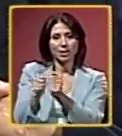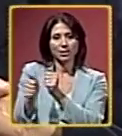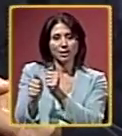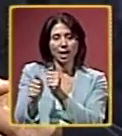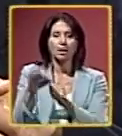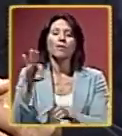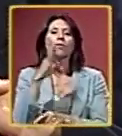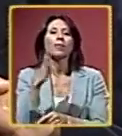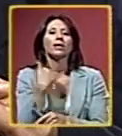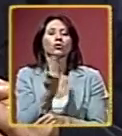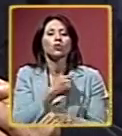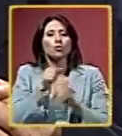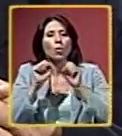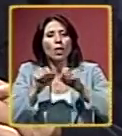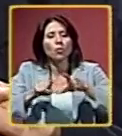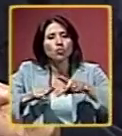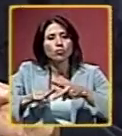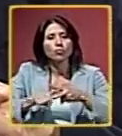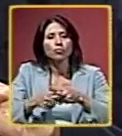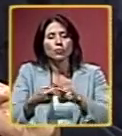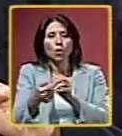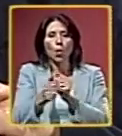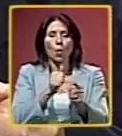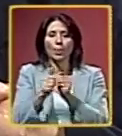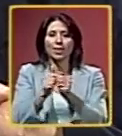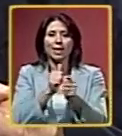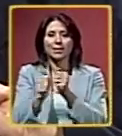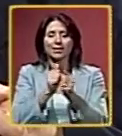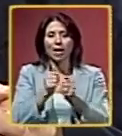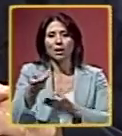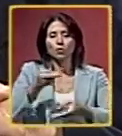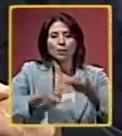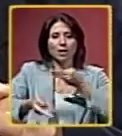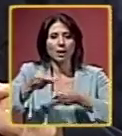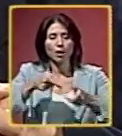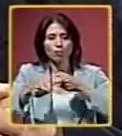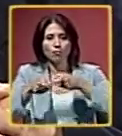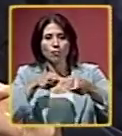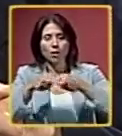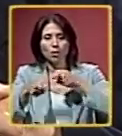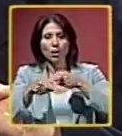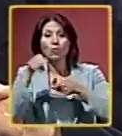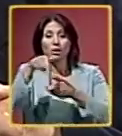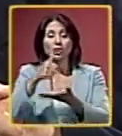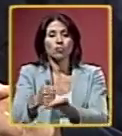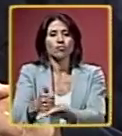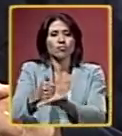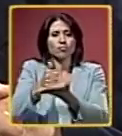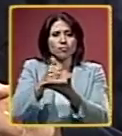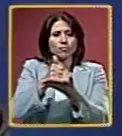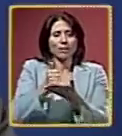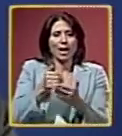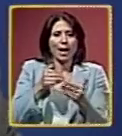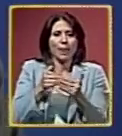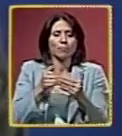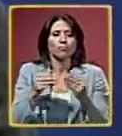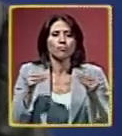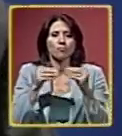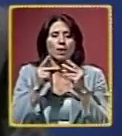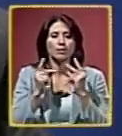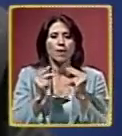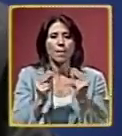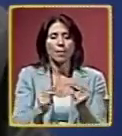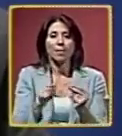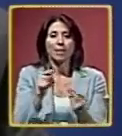podamos introducir competencia en los mercados regulados, eso nos va a ayudar a aproximarnos más rápidamente hacia